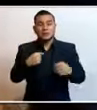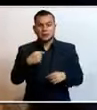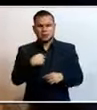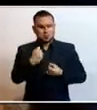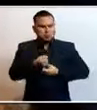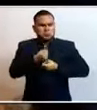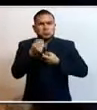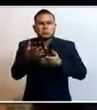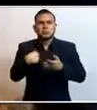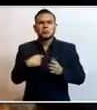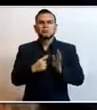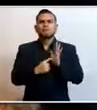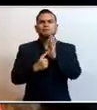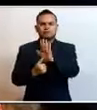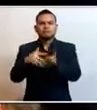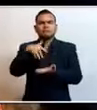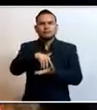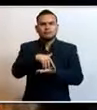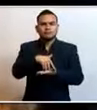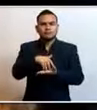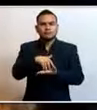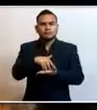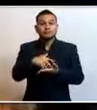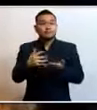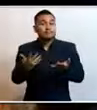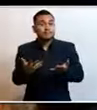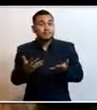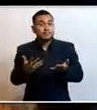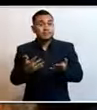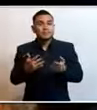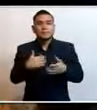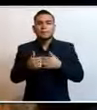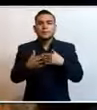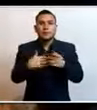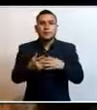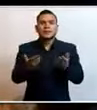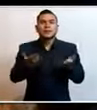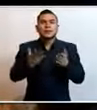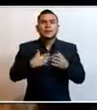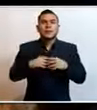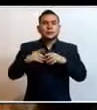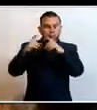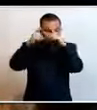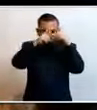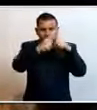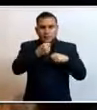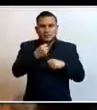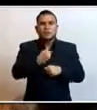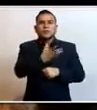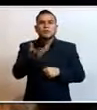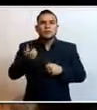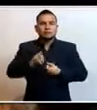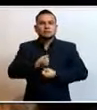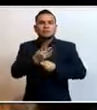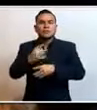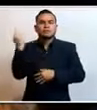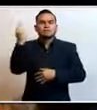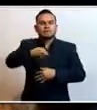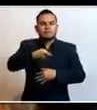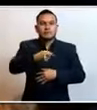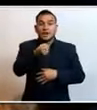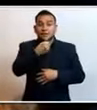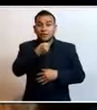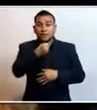yo. Y si no lo van a transmitir, entonces lo hacemos cadena nacional para que lo tengan que transmitir por fuerza.